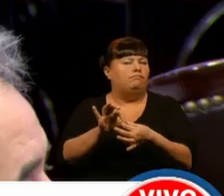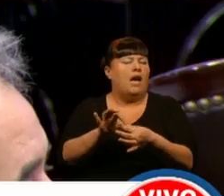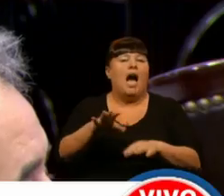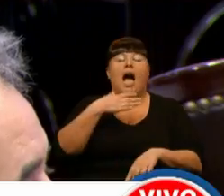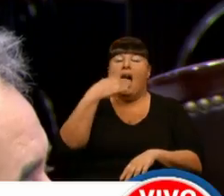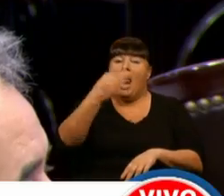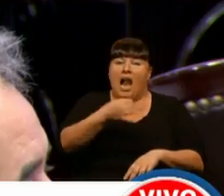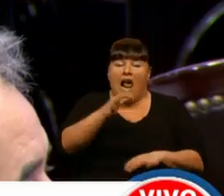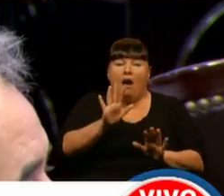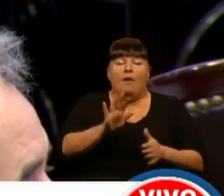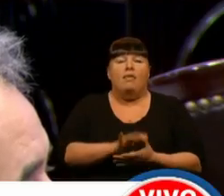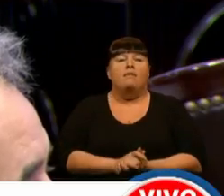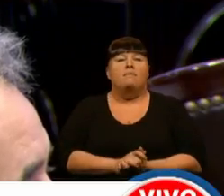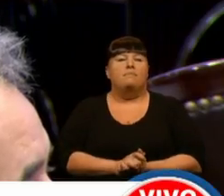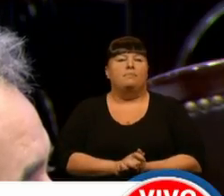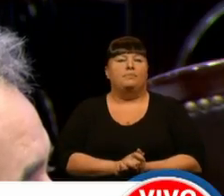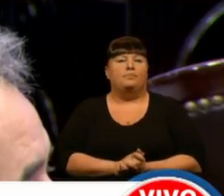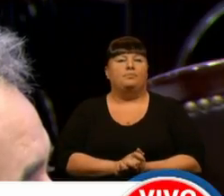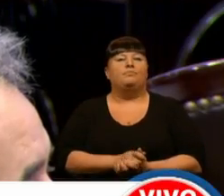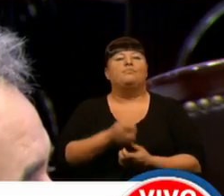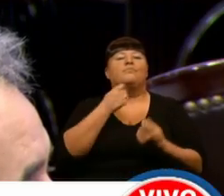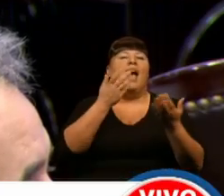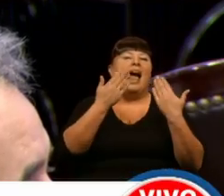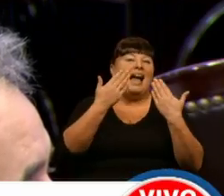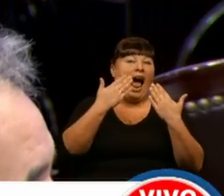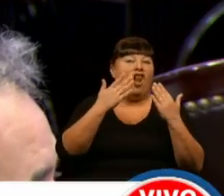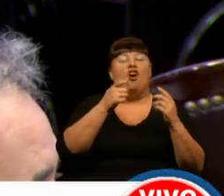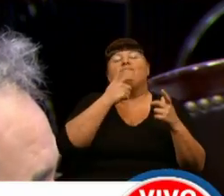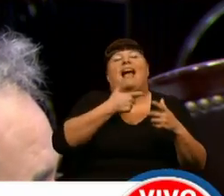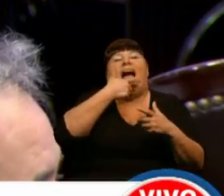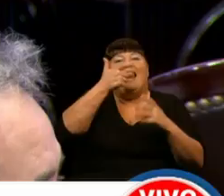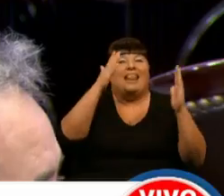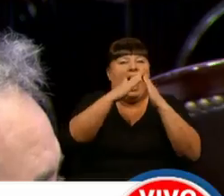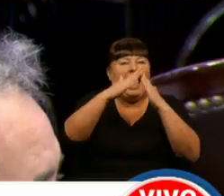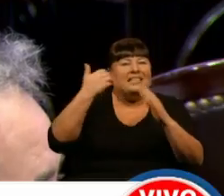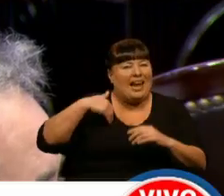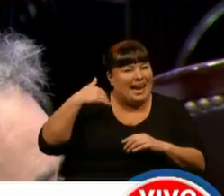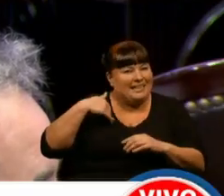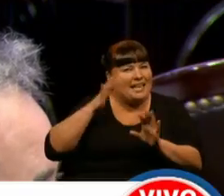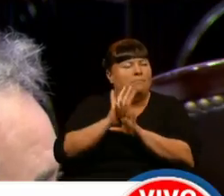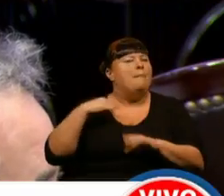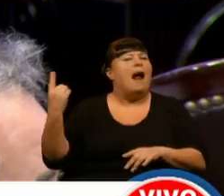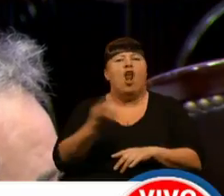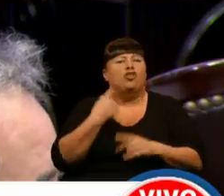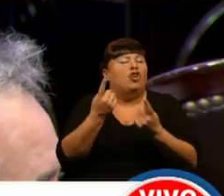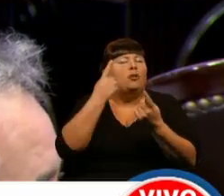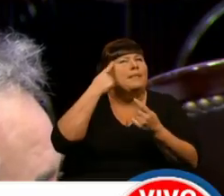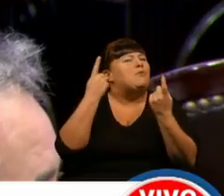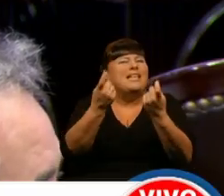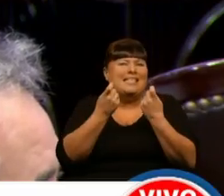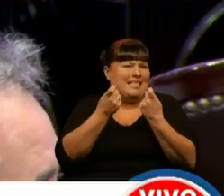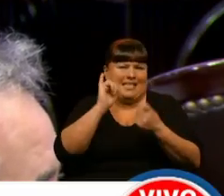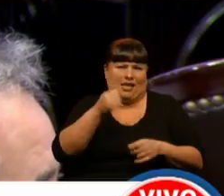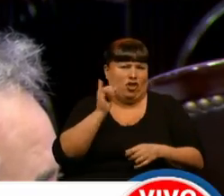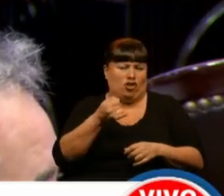verdad que el calor en los hogares argentinos es para nosotros una necesidad por lo